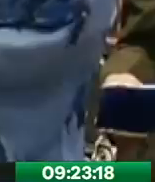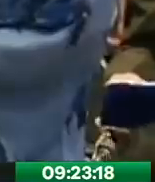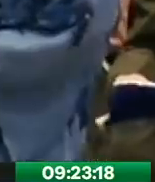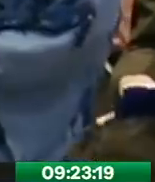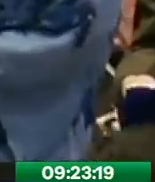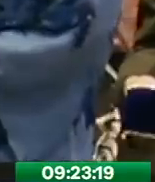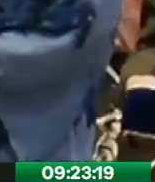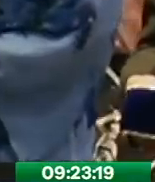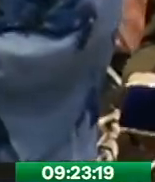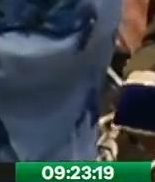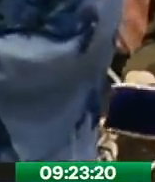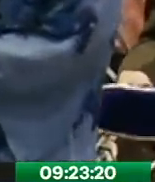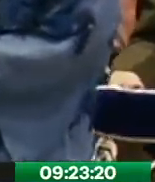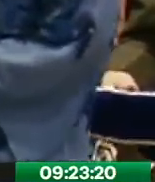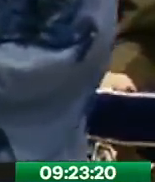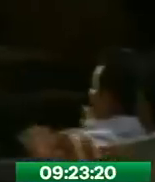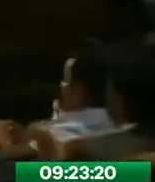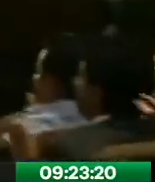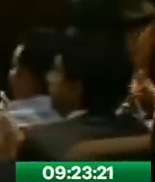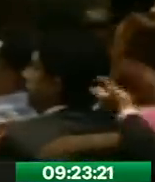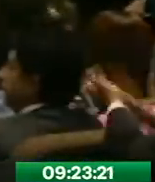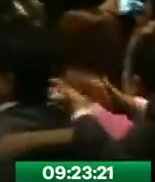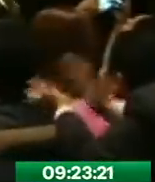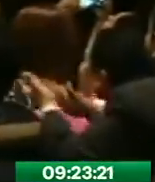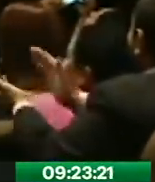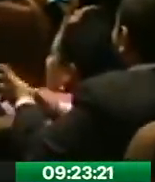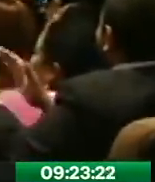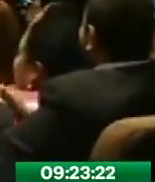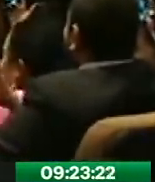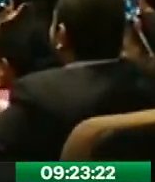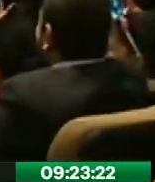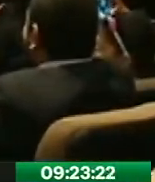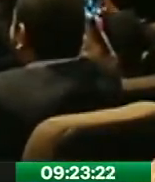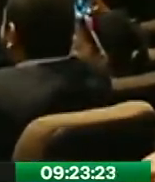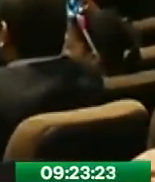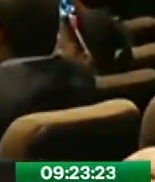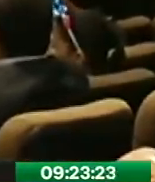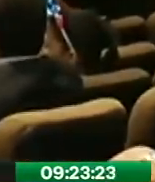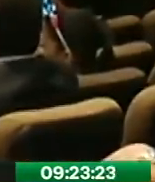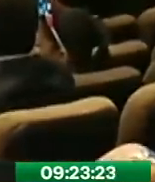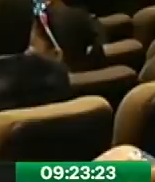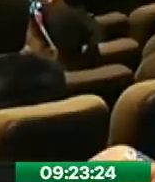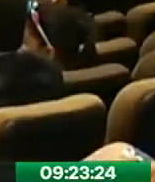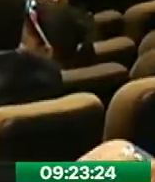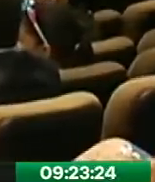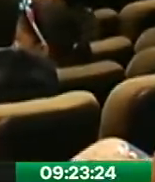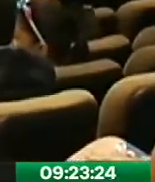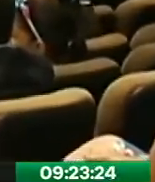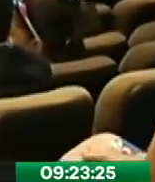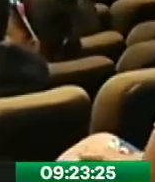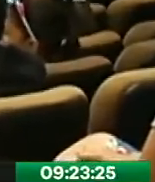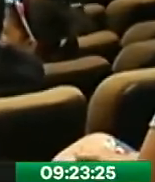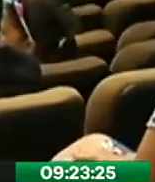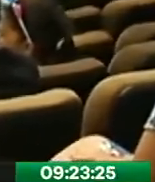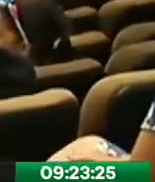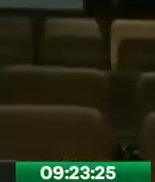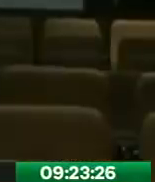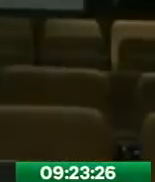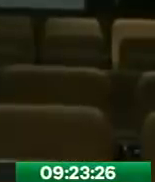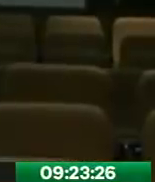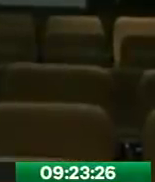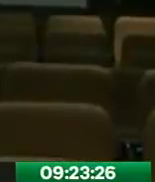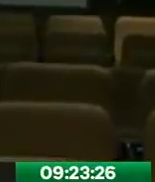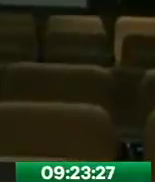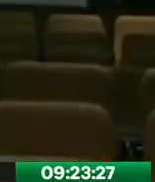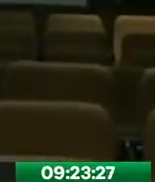condecoradas. Bueno, me siento muy honrada, al igual que muchos de nuestros colegas de la familia de RTS y de La Noticia, que